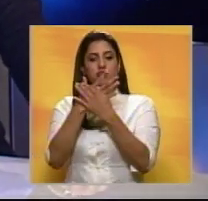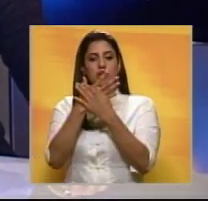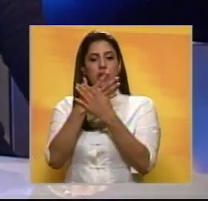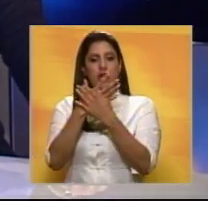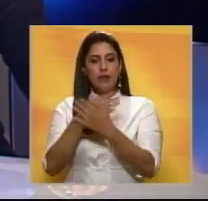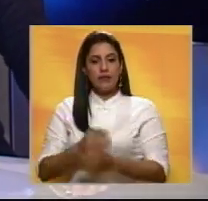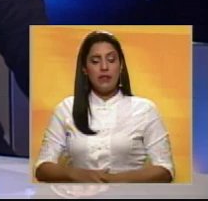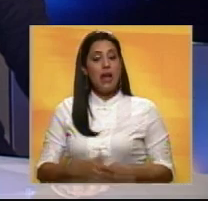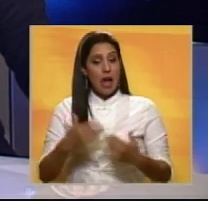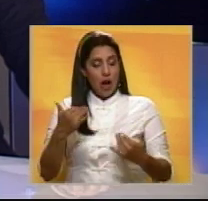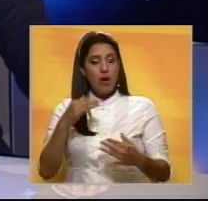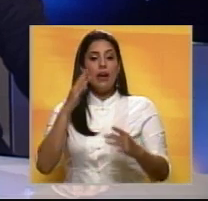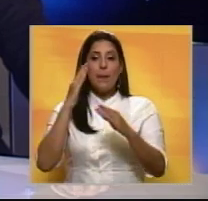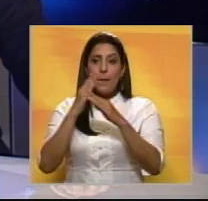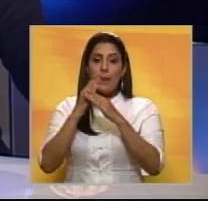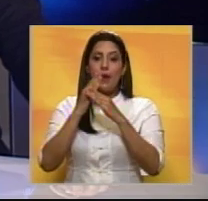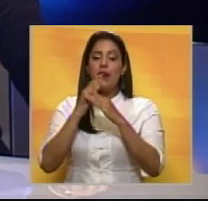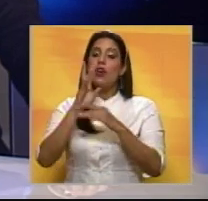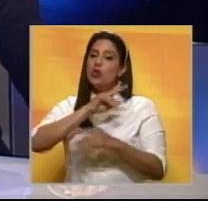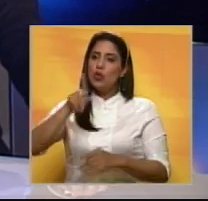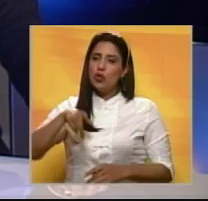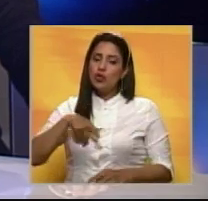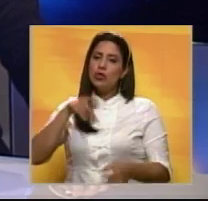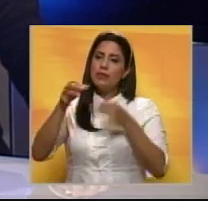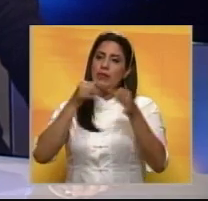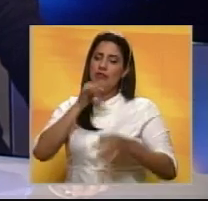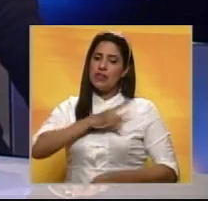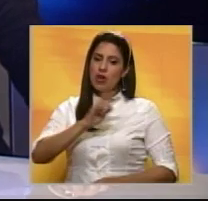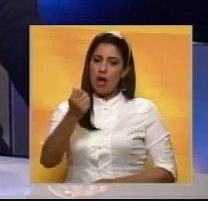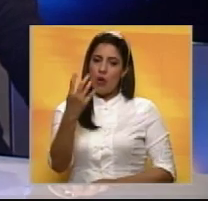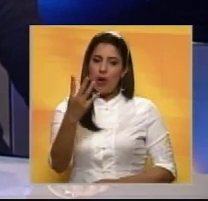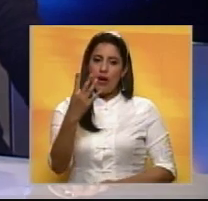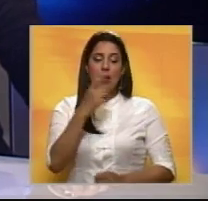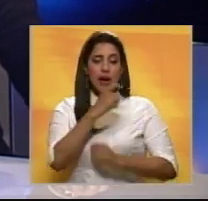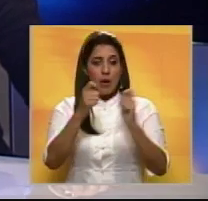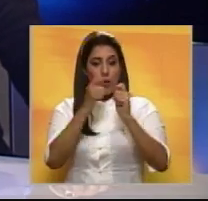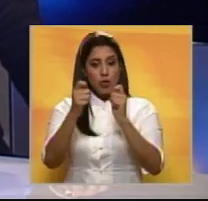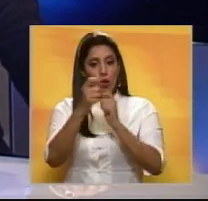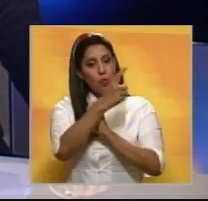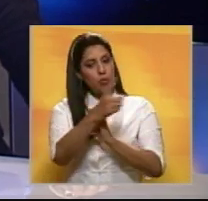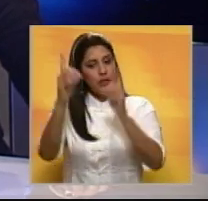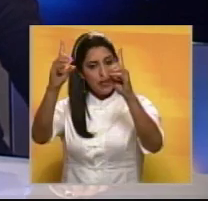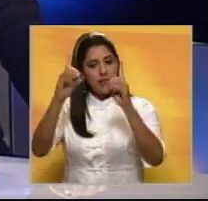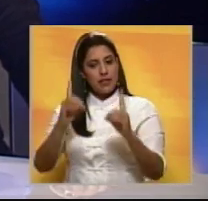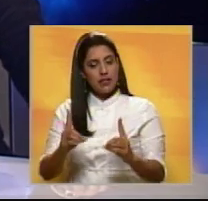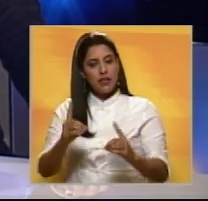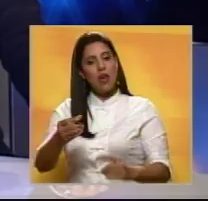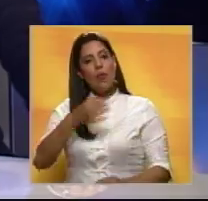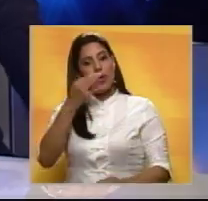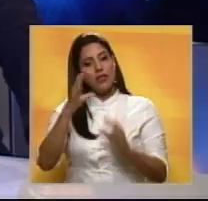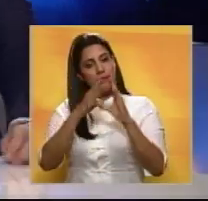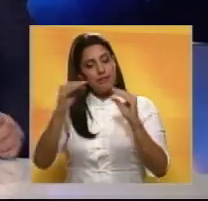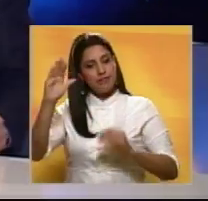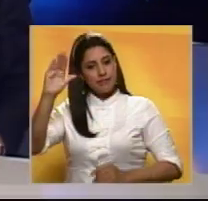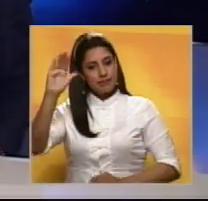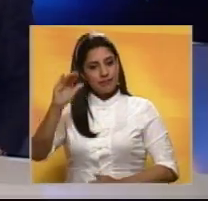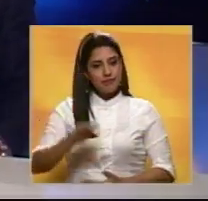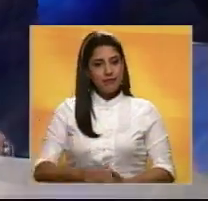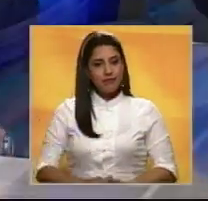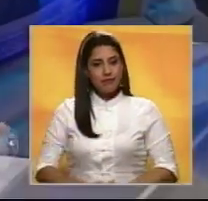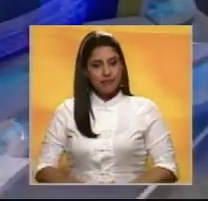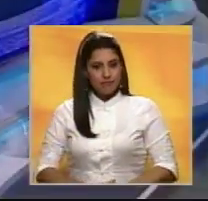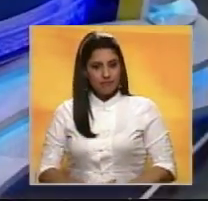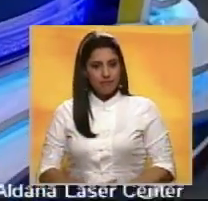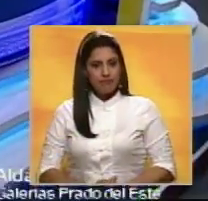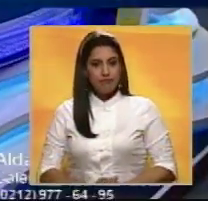OEA. Bien, hasta aquí la presente emisión. Recuerden, Noticiero Venevisión Canal 4 reporta y ustedes deciden. Buenas tardes para todos.